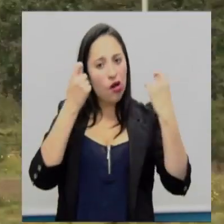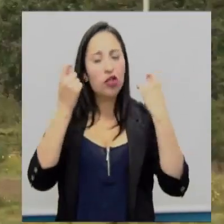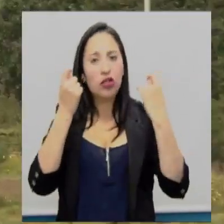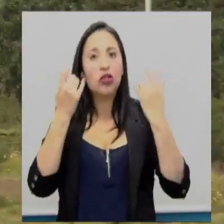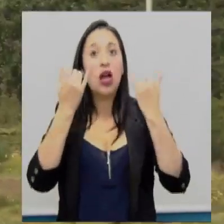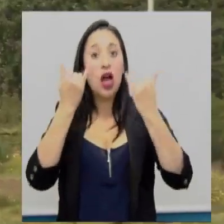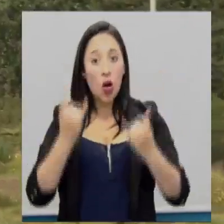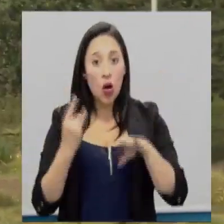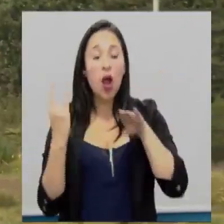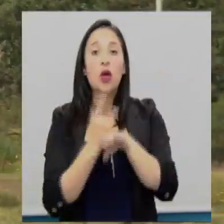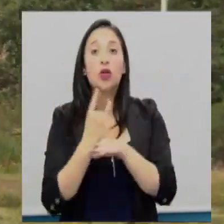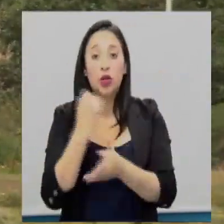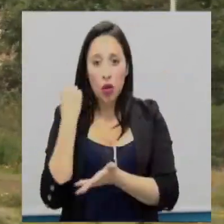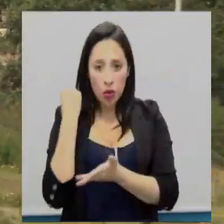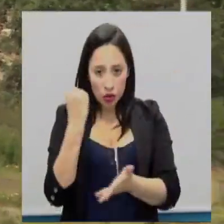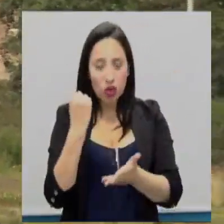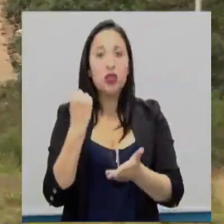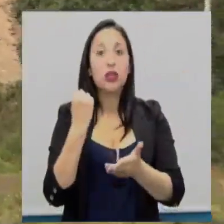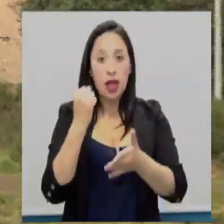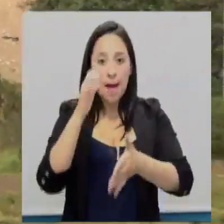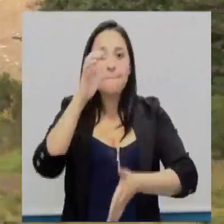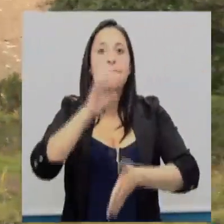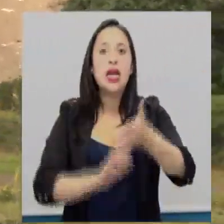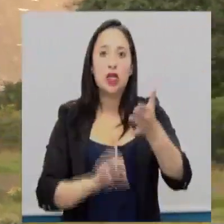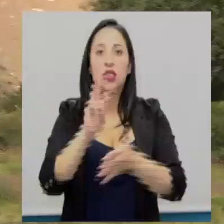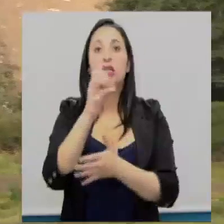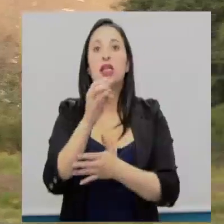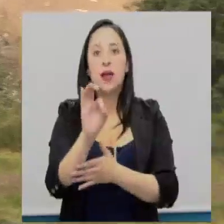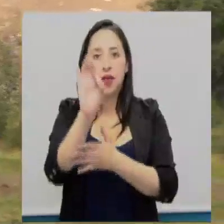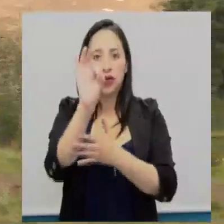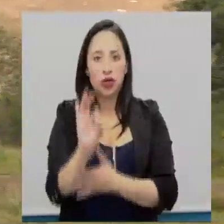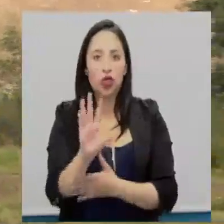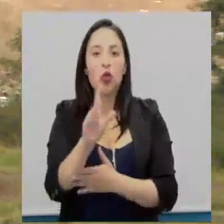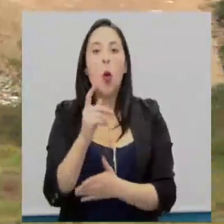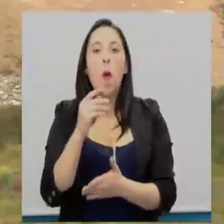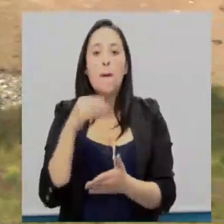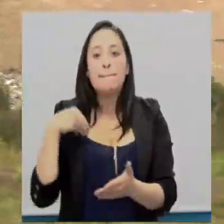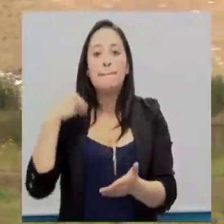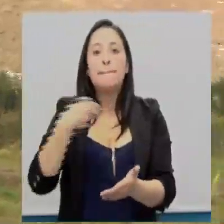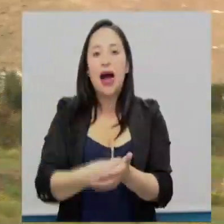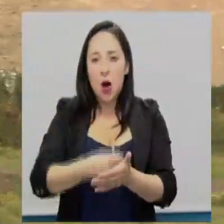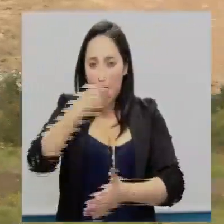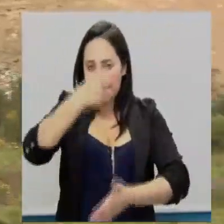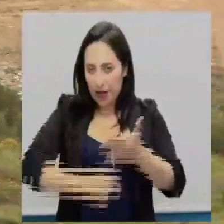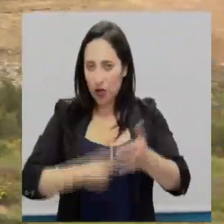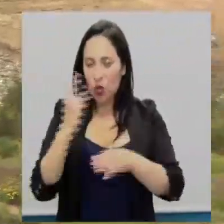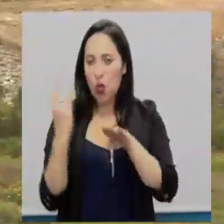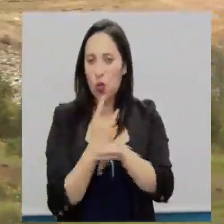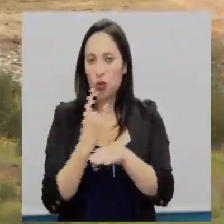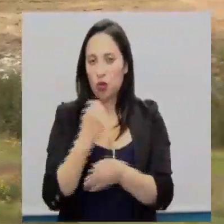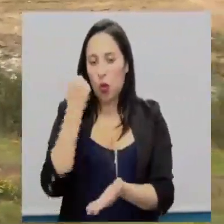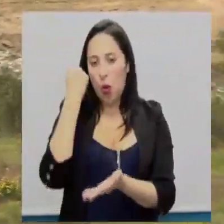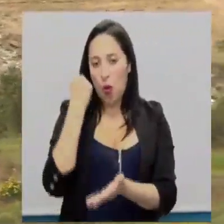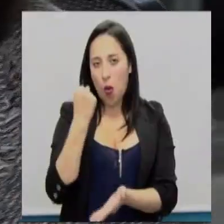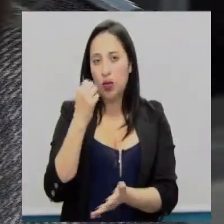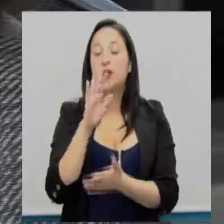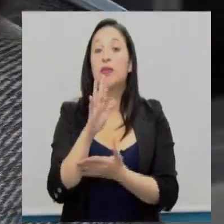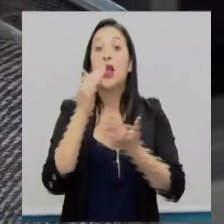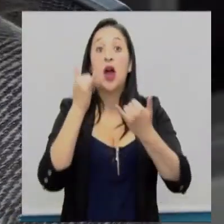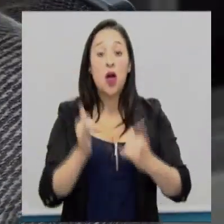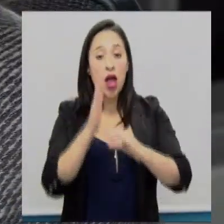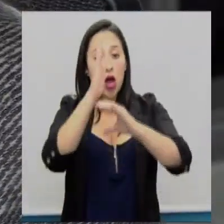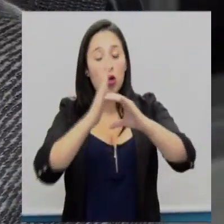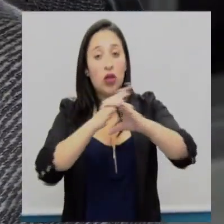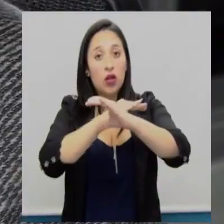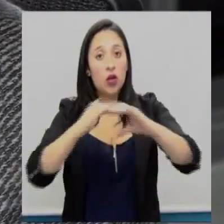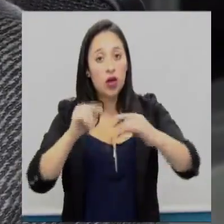medidas. Hasta el momento el uso de bolsas plásticas se ha disminuido en un 30% desde la entrada del impuesto por su uso. La recomendación de la